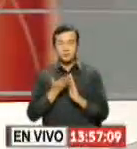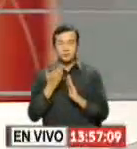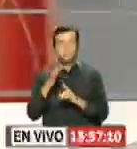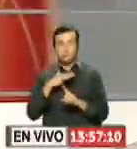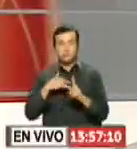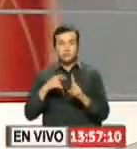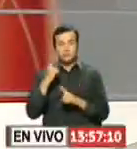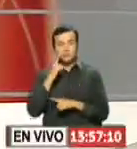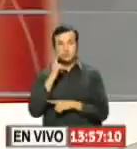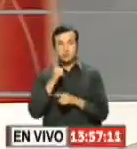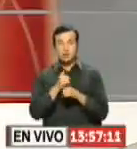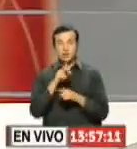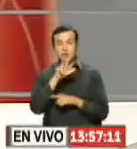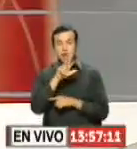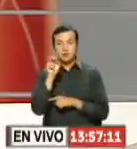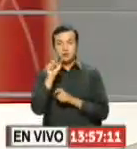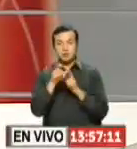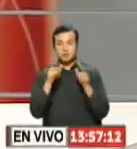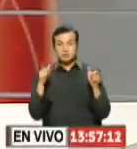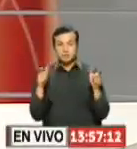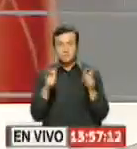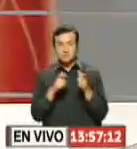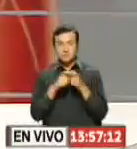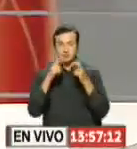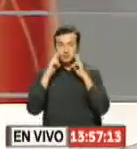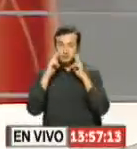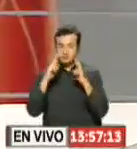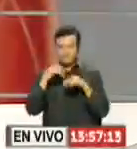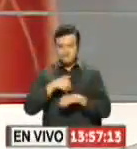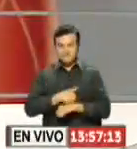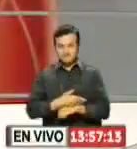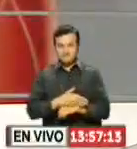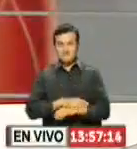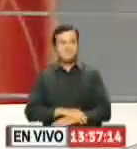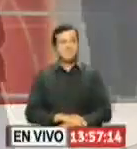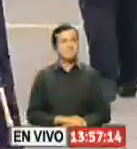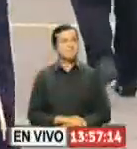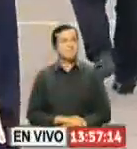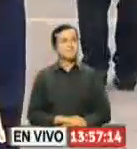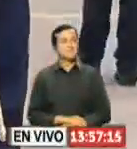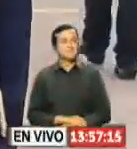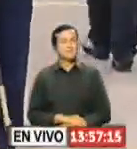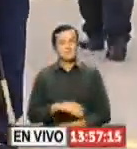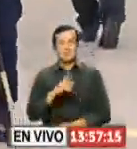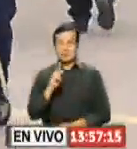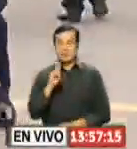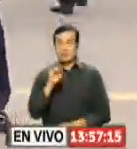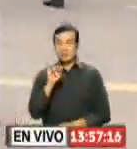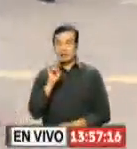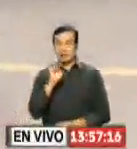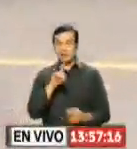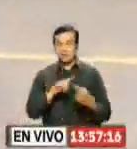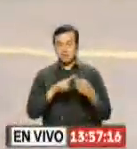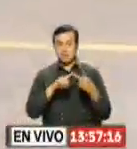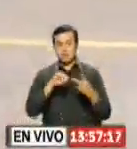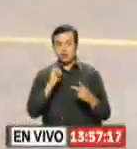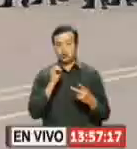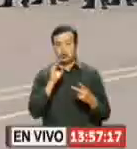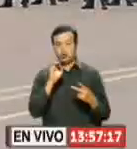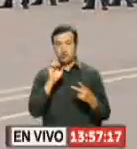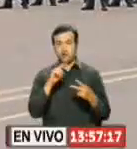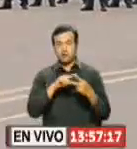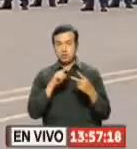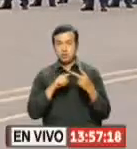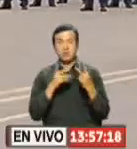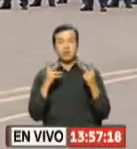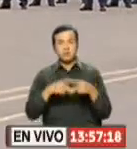oficiales. Unos 300 militares fueron reconocidos durante la jornada. Catherine Lara y Jofre Peralta comparten algo